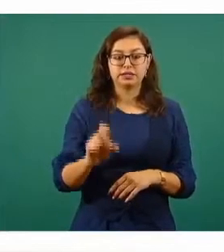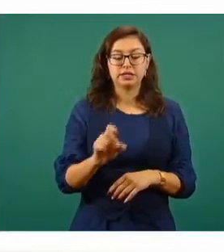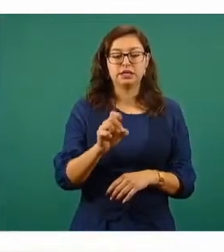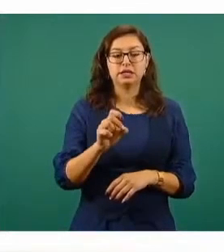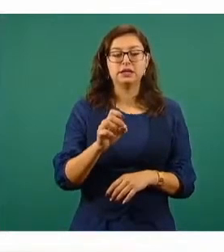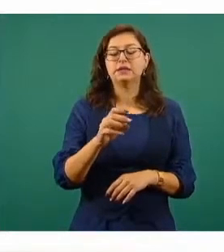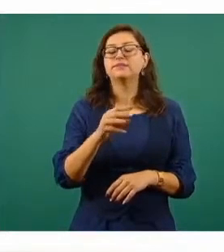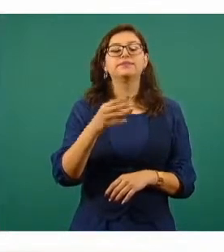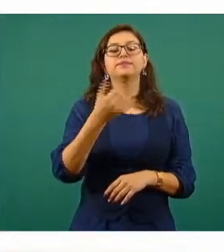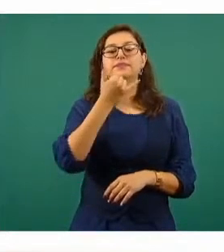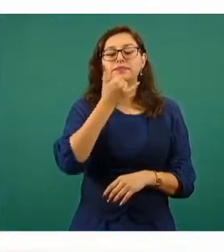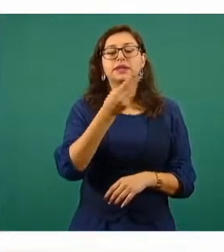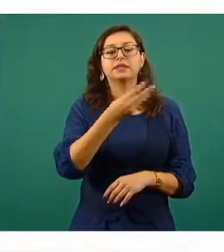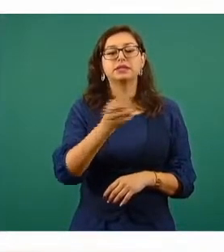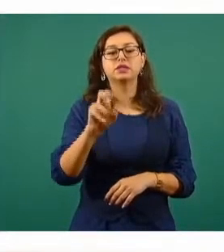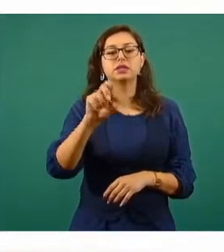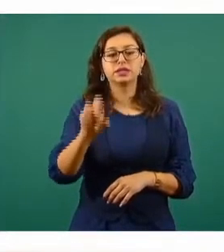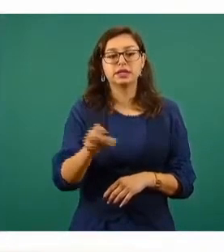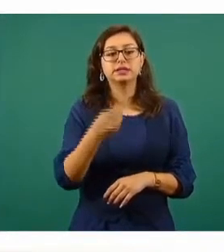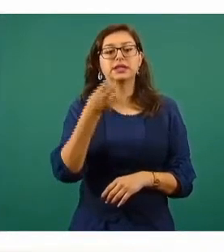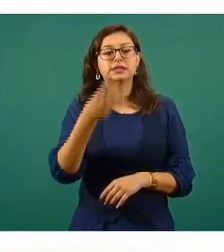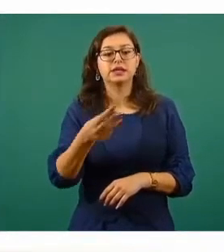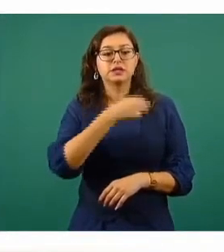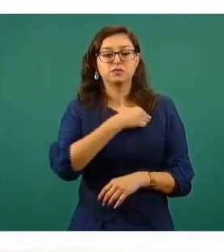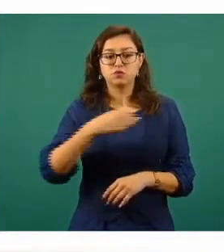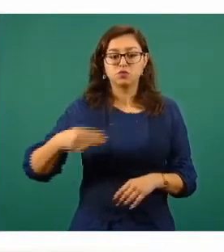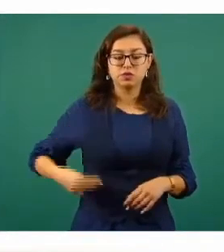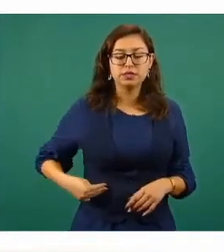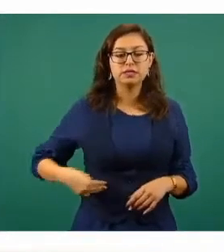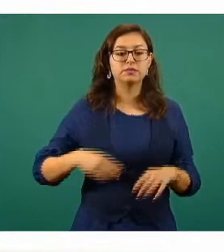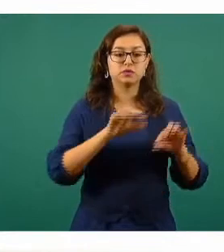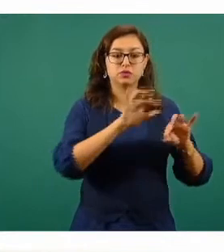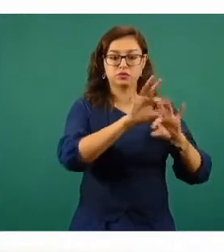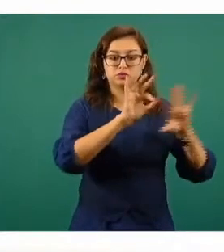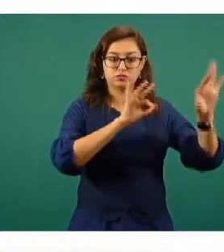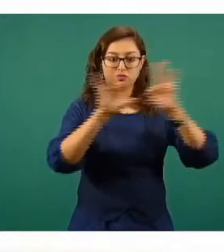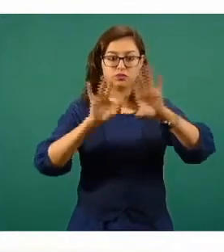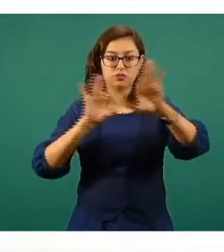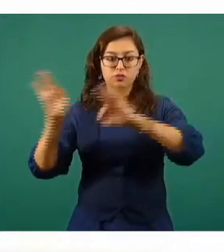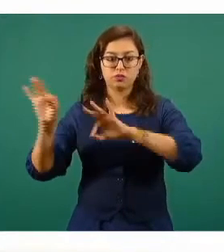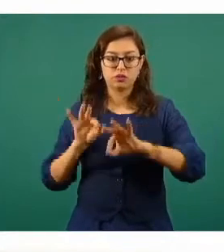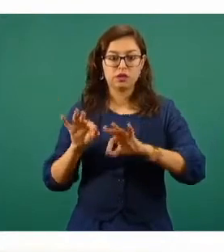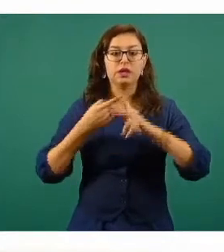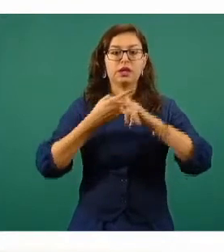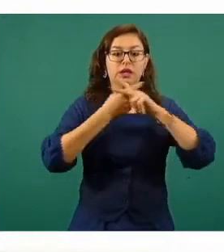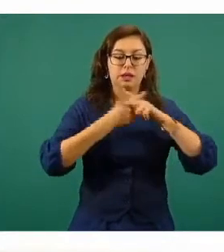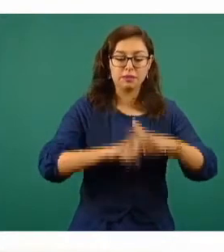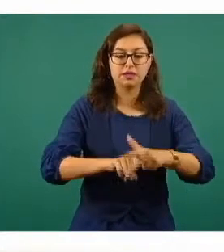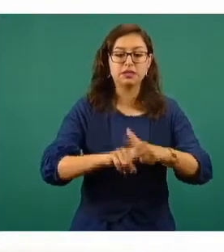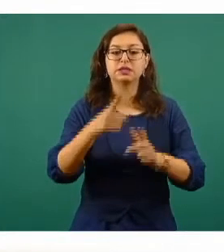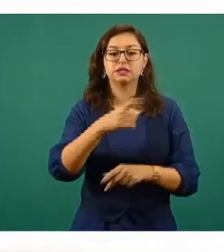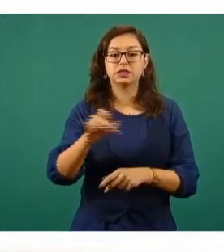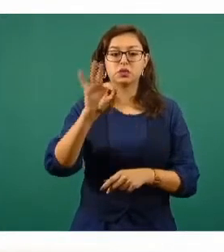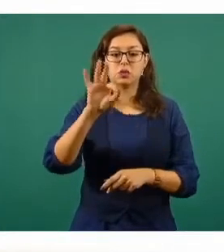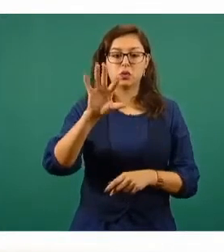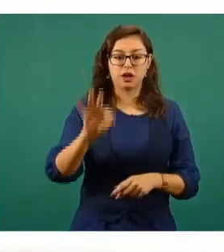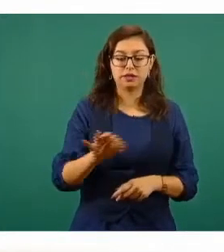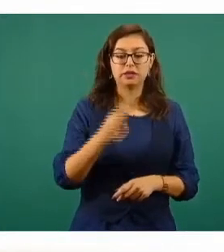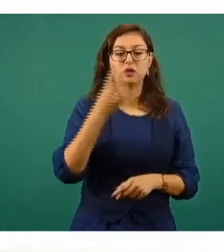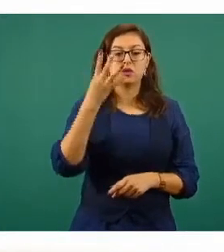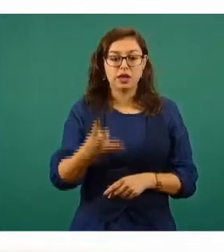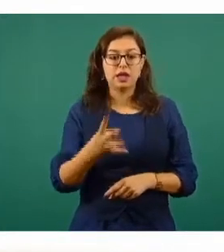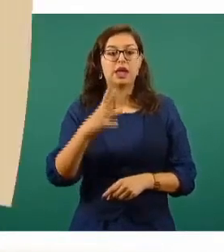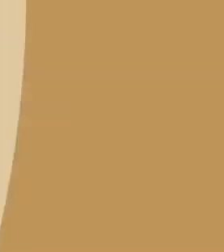333 municipios, ayer se lograron arrancar en 144 y hay 1,081 puntos de